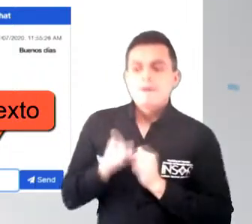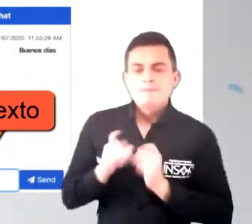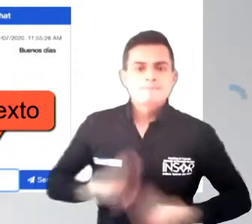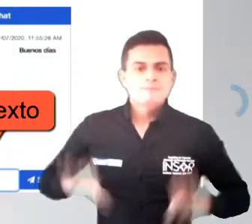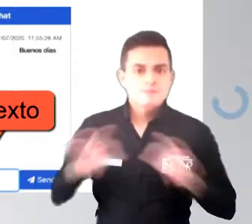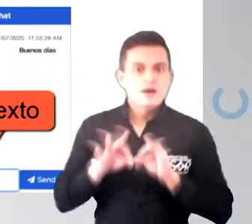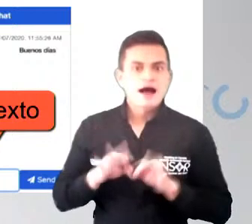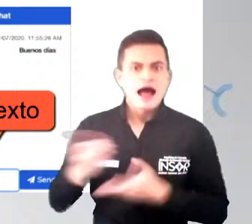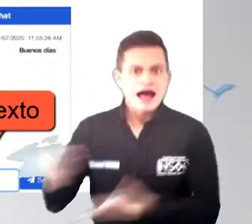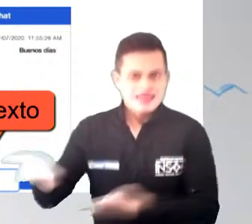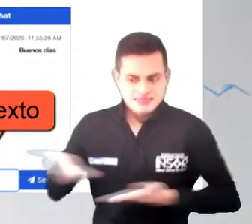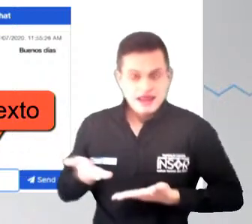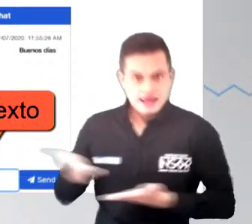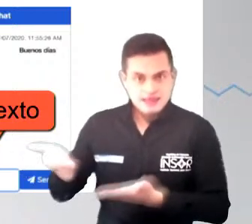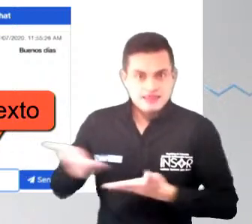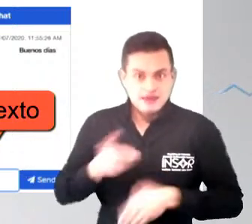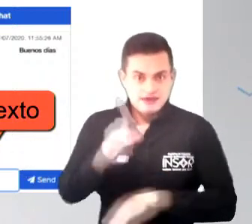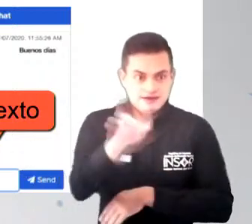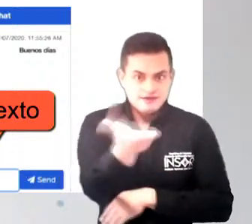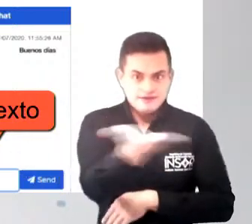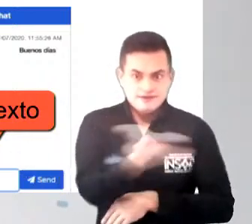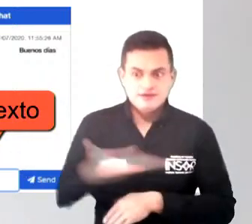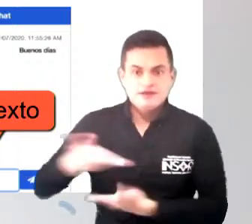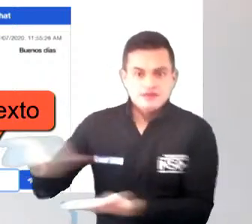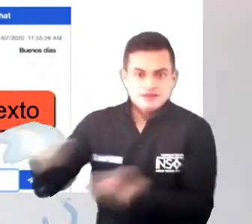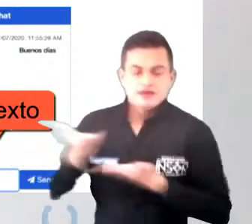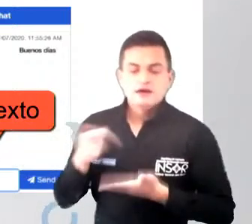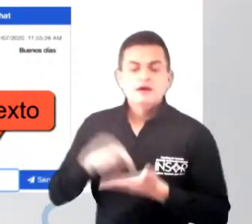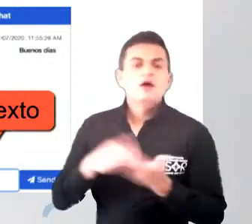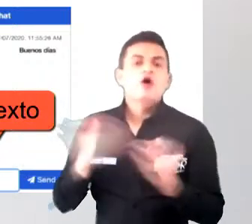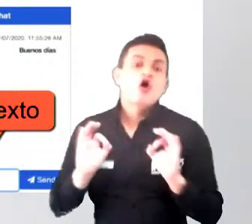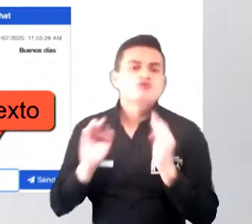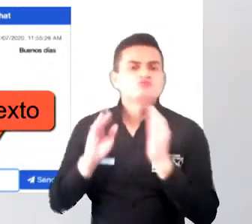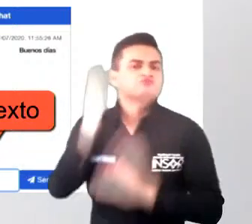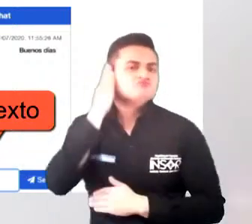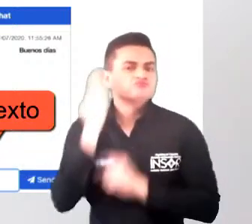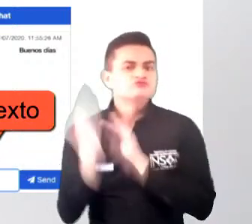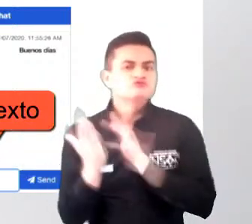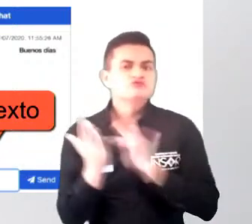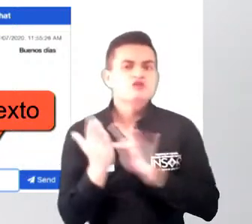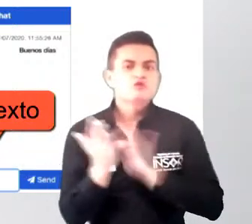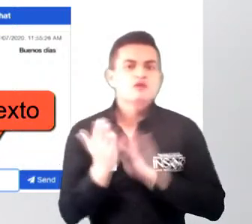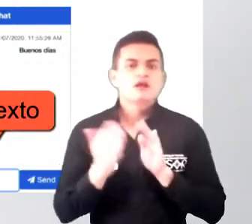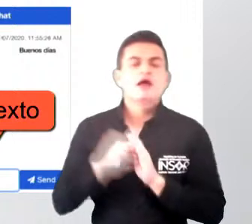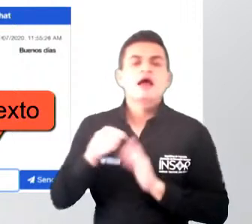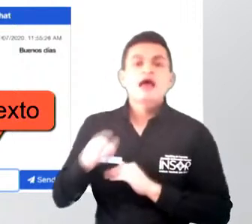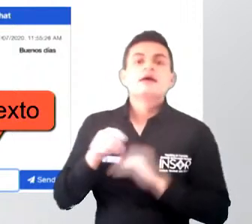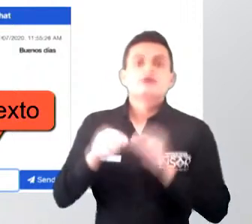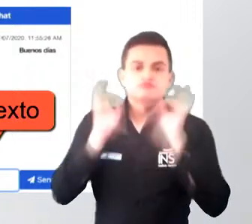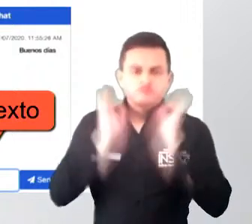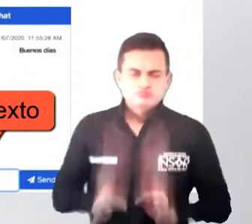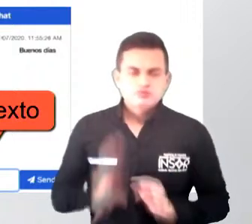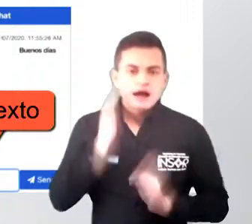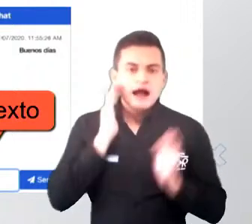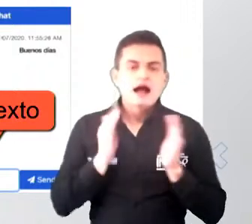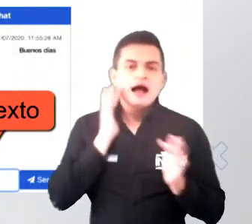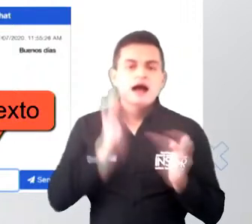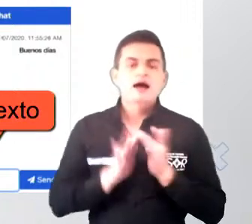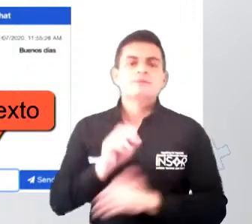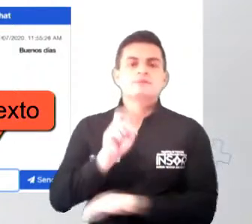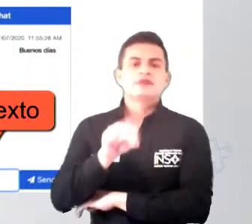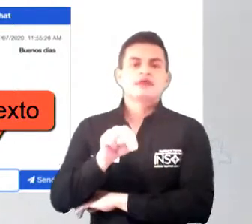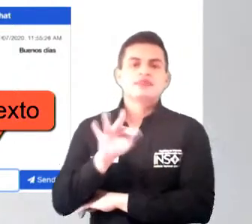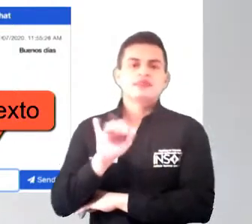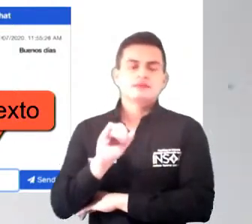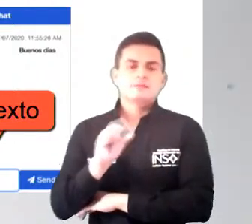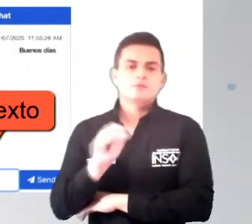lo que sea que ustedes usen su celular, abran el navegador y opriman menti.com. El código que nos va a